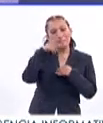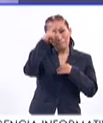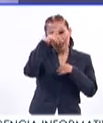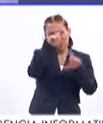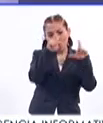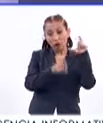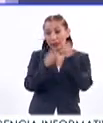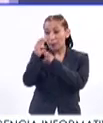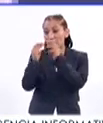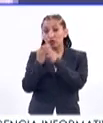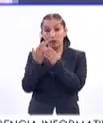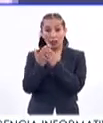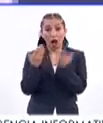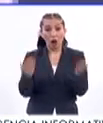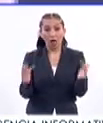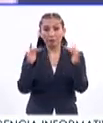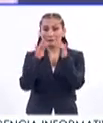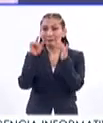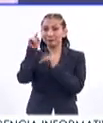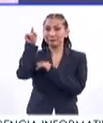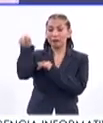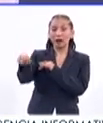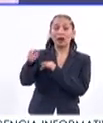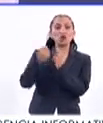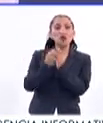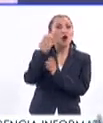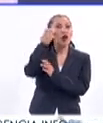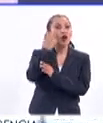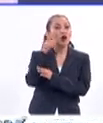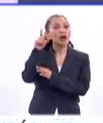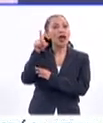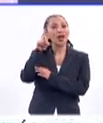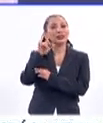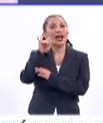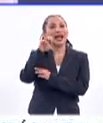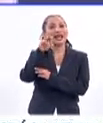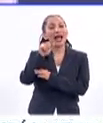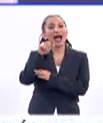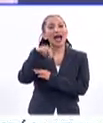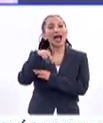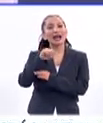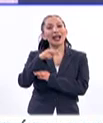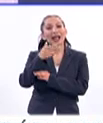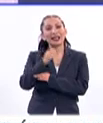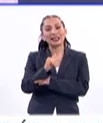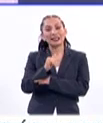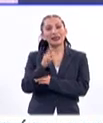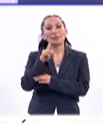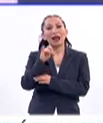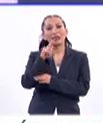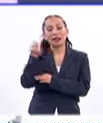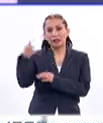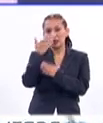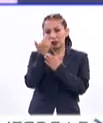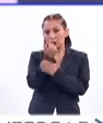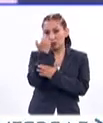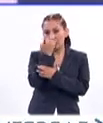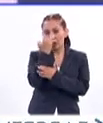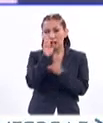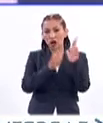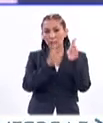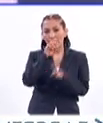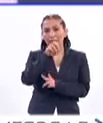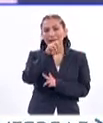por el mundo. Y en esta ocasión nos enlazamos hasta Nuevo León. Ahí está Daira Anaí. Menchaca Platas. Ella es estudiante de la Escuela